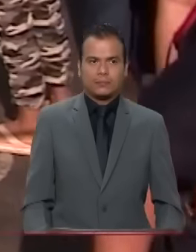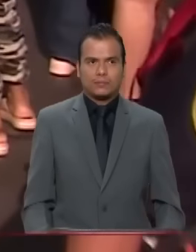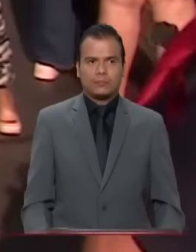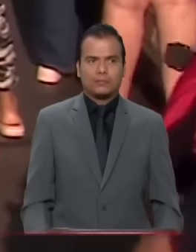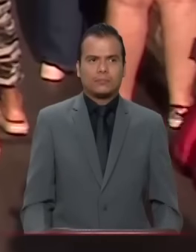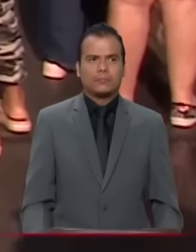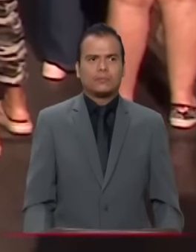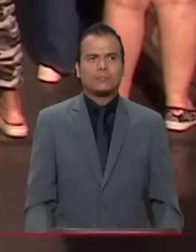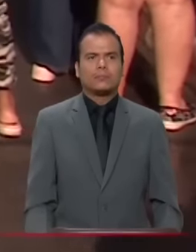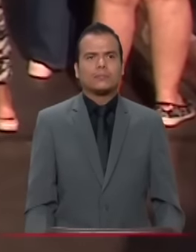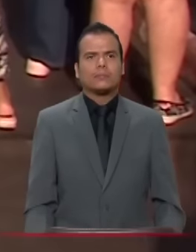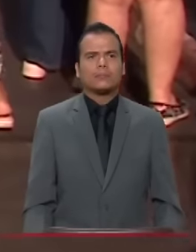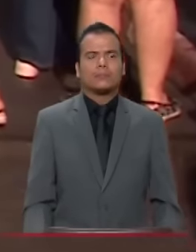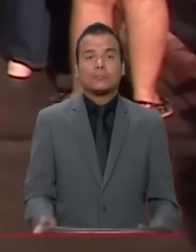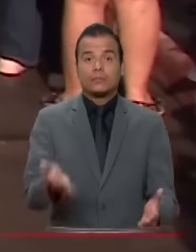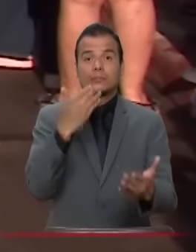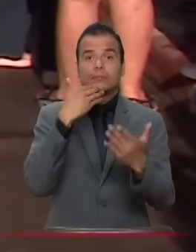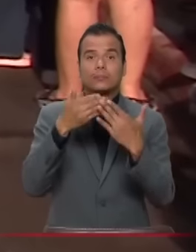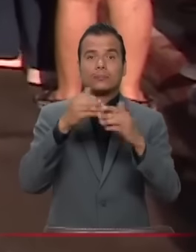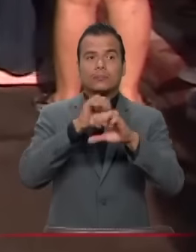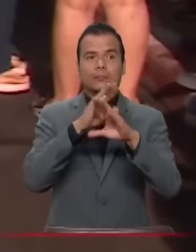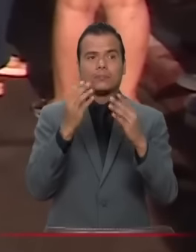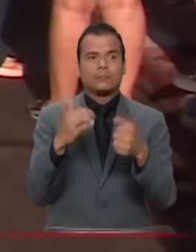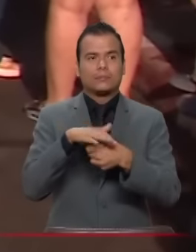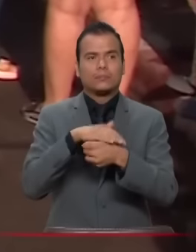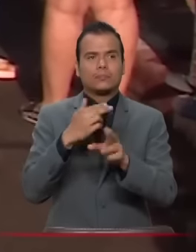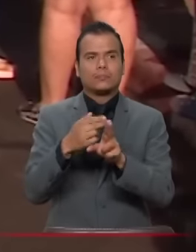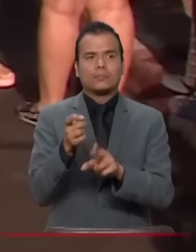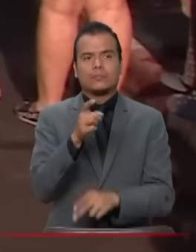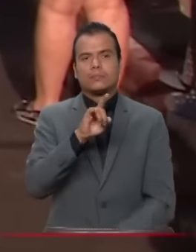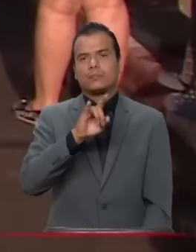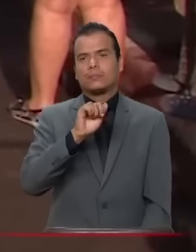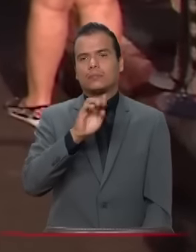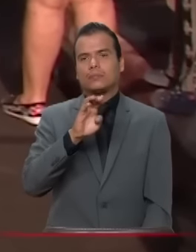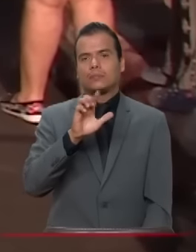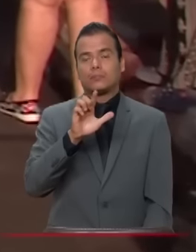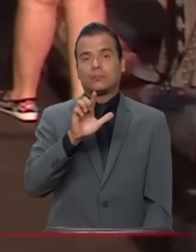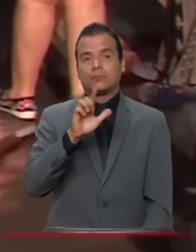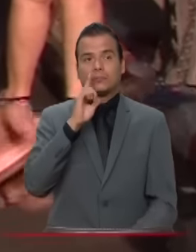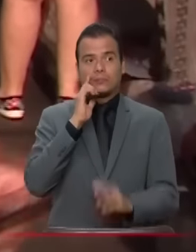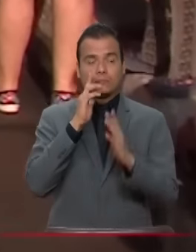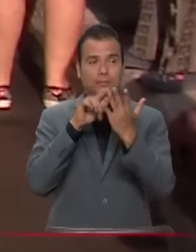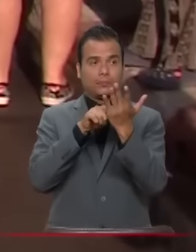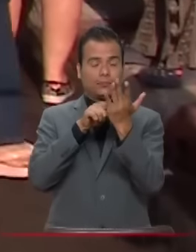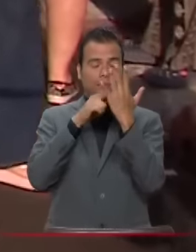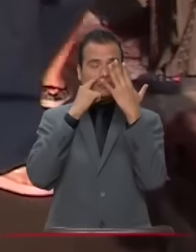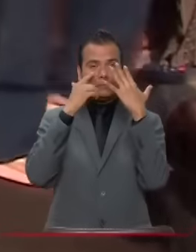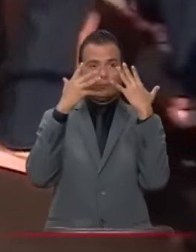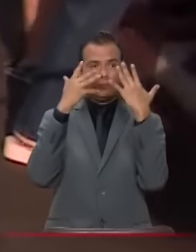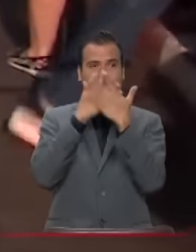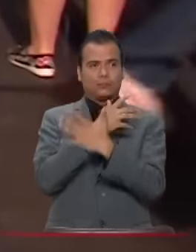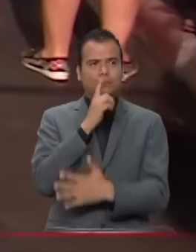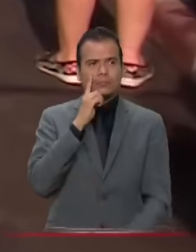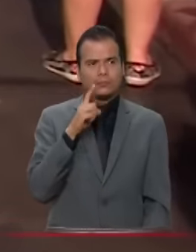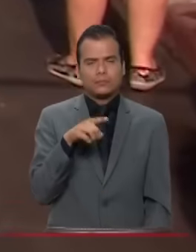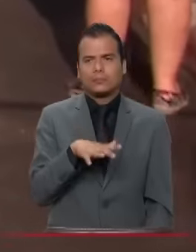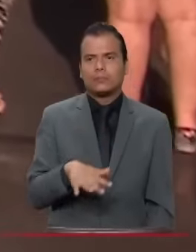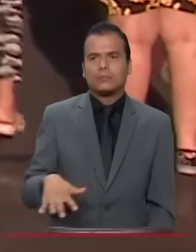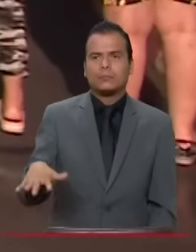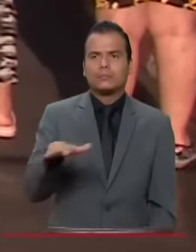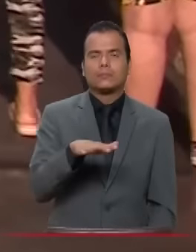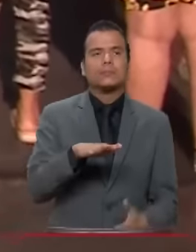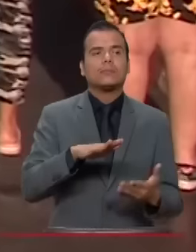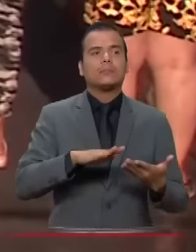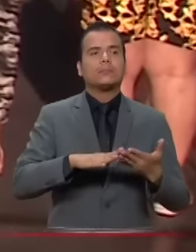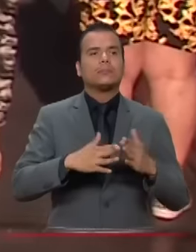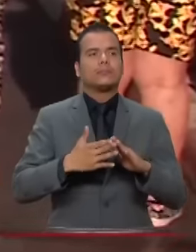Gigi, buenos días. Pues nos encontramos desde el barrio El Guabal, que se despierta con una verdadera tragedia. Ustedes pueden observar en esta cuadra, los vecinos